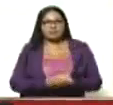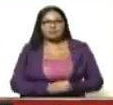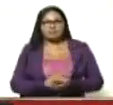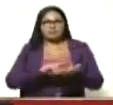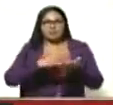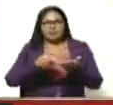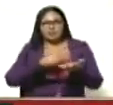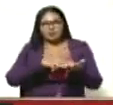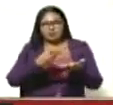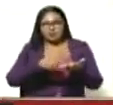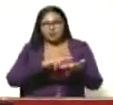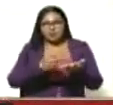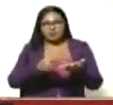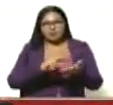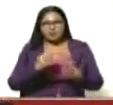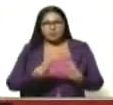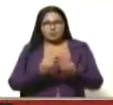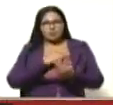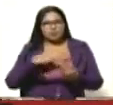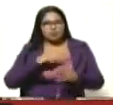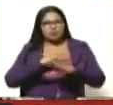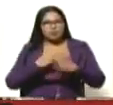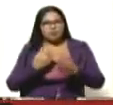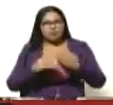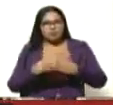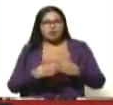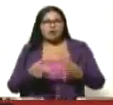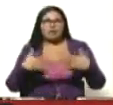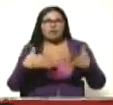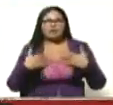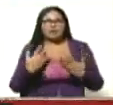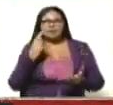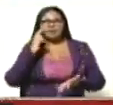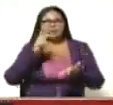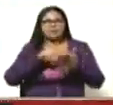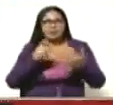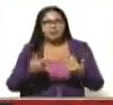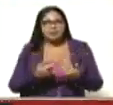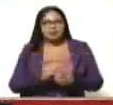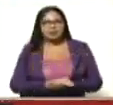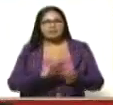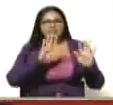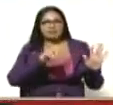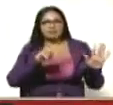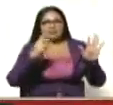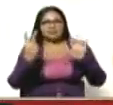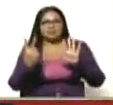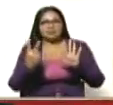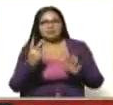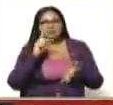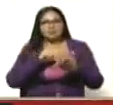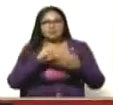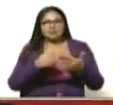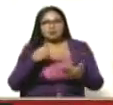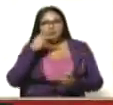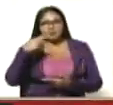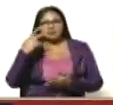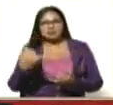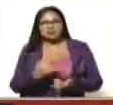bien. Que va a estar con nosotros porque nos da mucha alegría que estén aquí participando en este 16º Festival Mundial de la